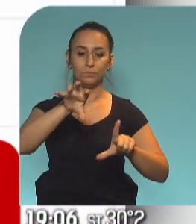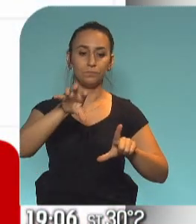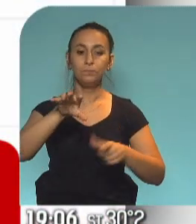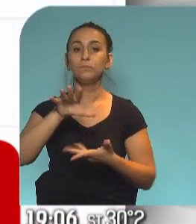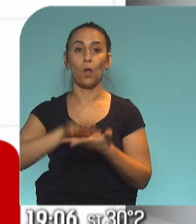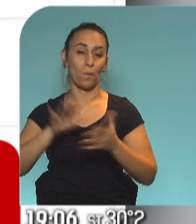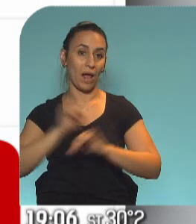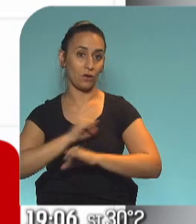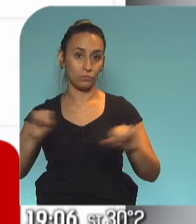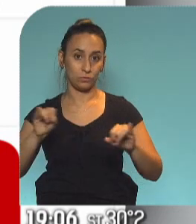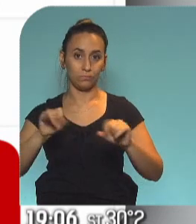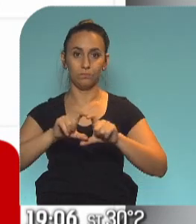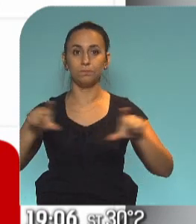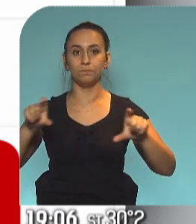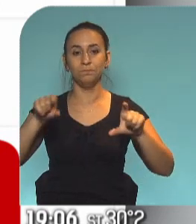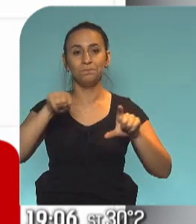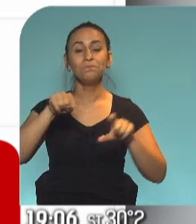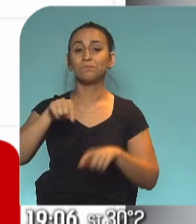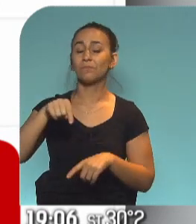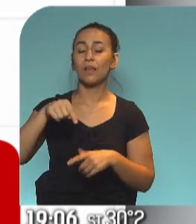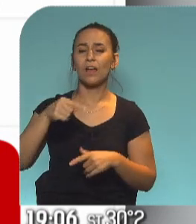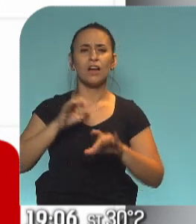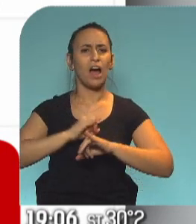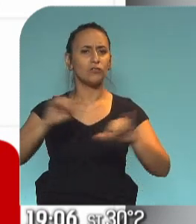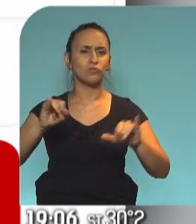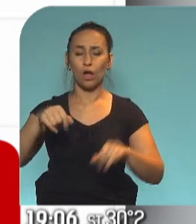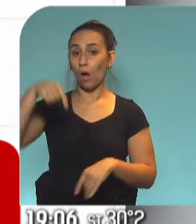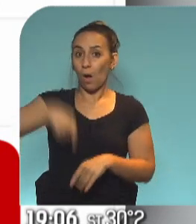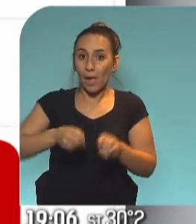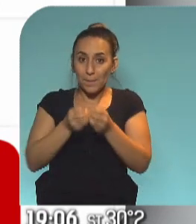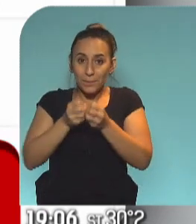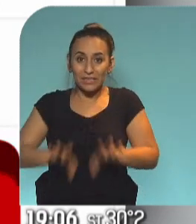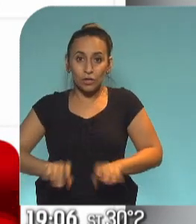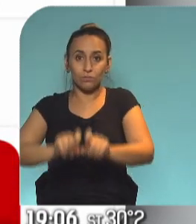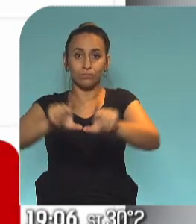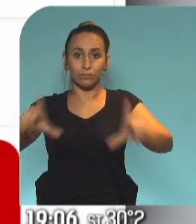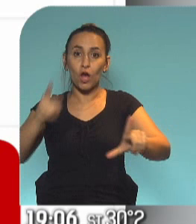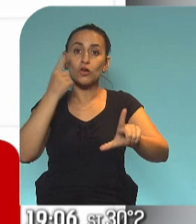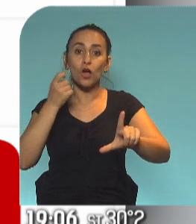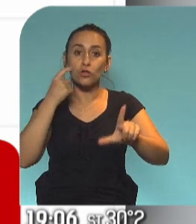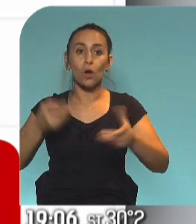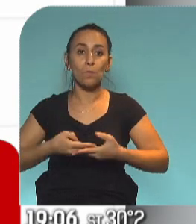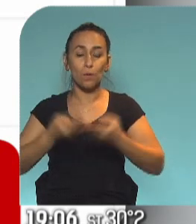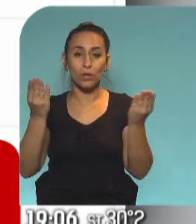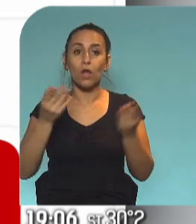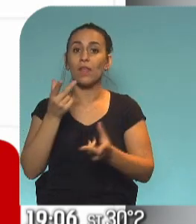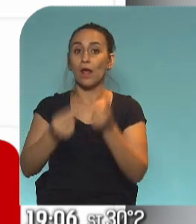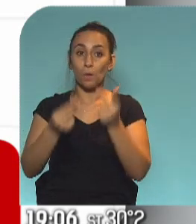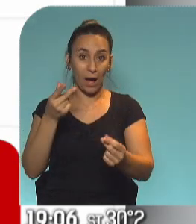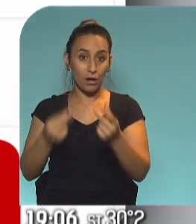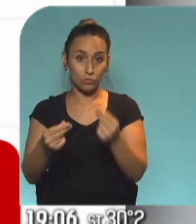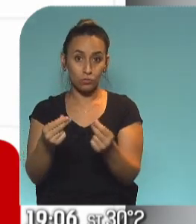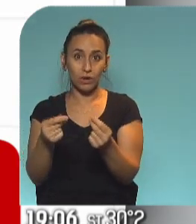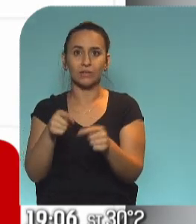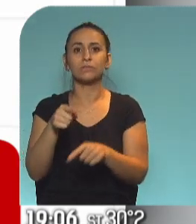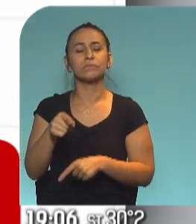vemos en la pantalla. Hoy pusimos en marcha el monitor público de vacunación, un registro en el que se